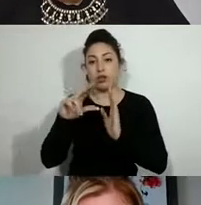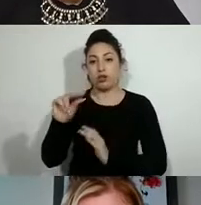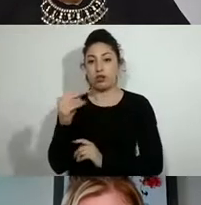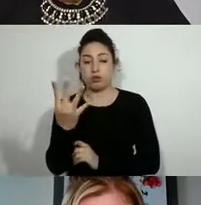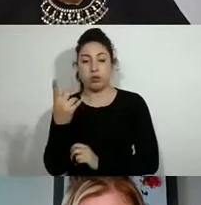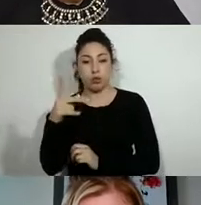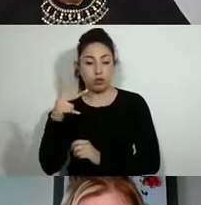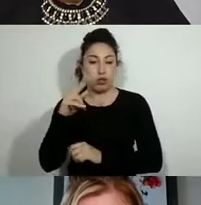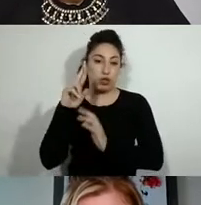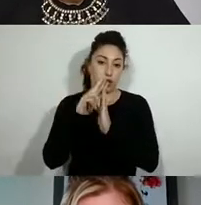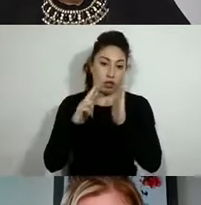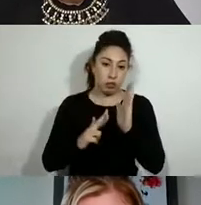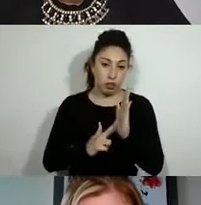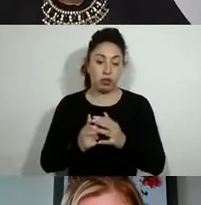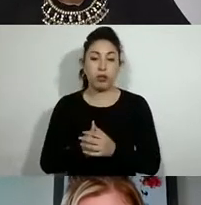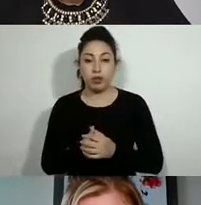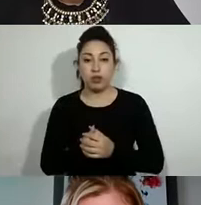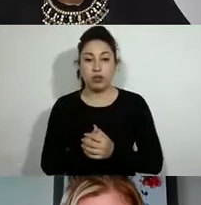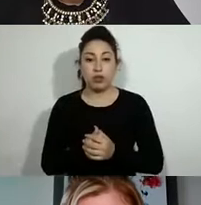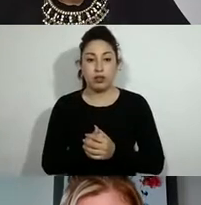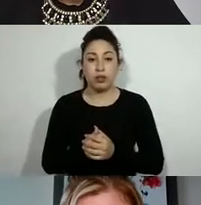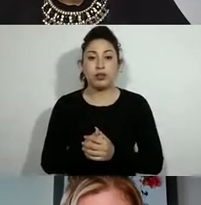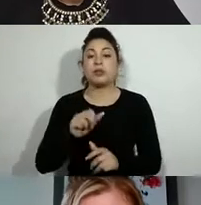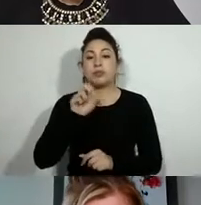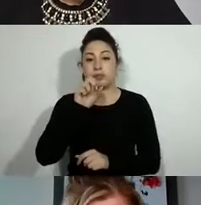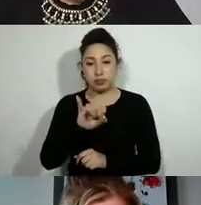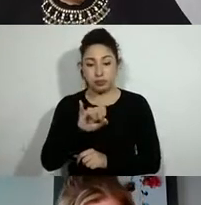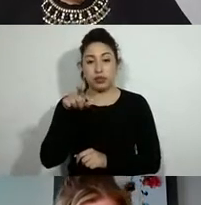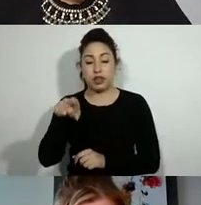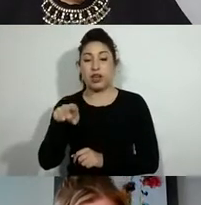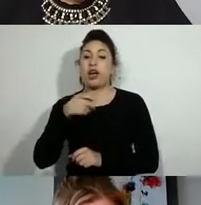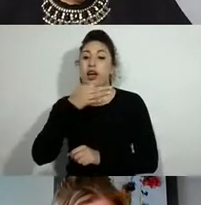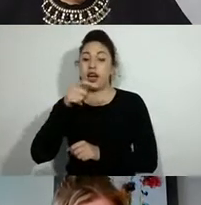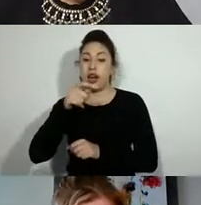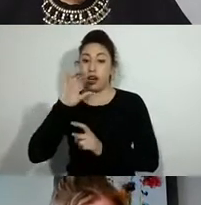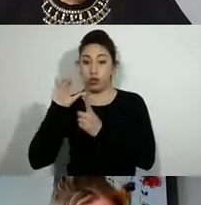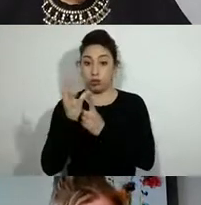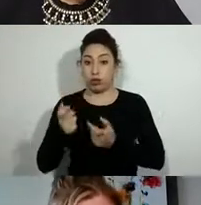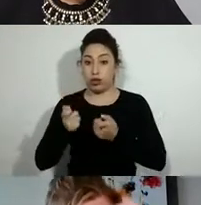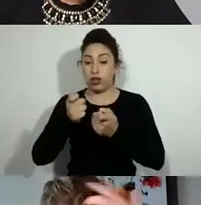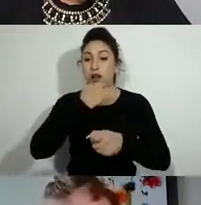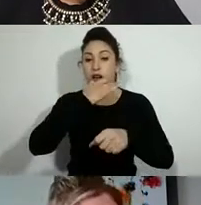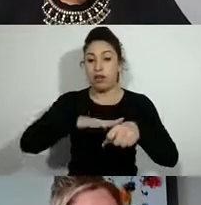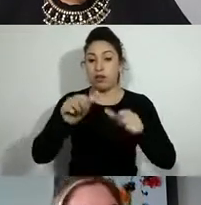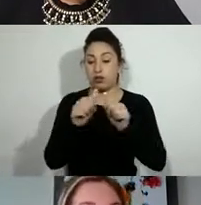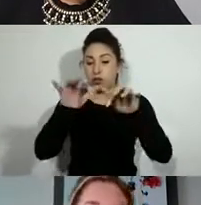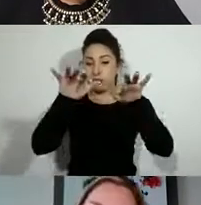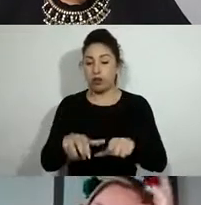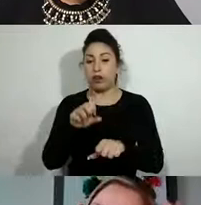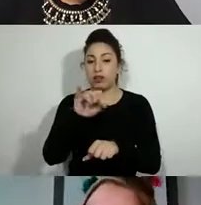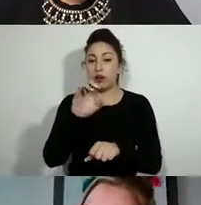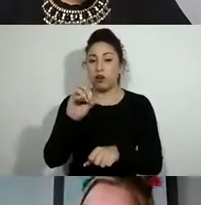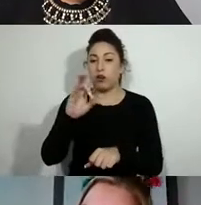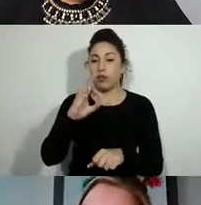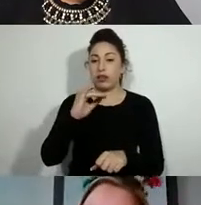reglamento. Si bien se dio vista a la comisión a través de un oficio, eso no colma los preceptos de los